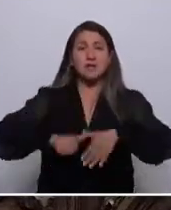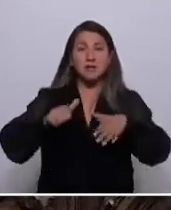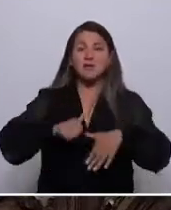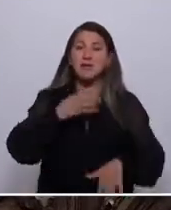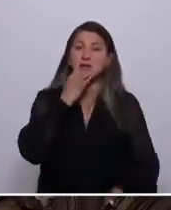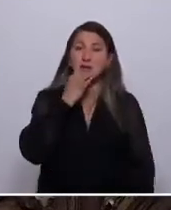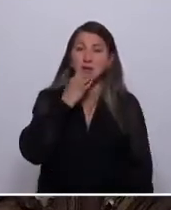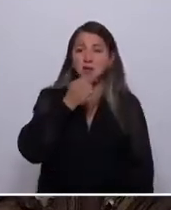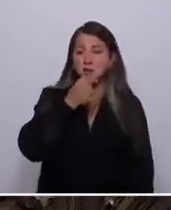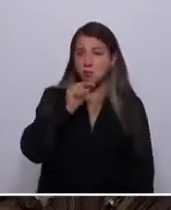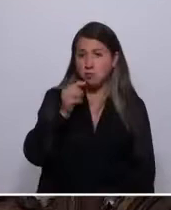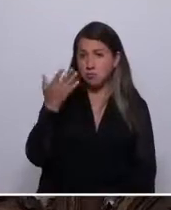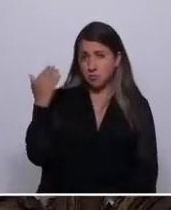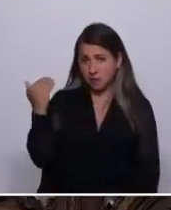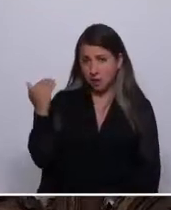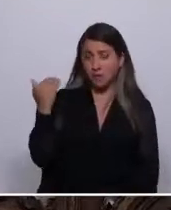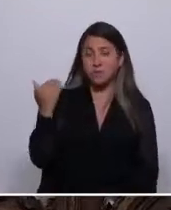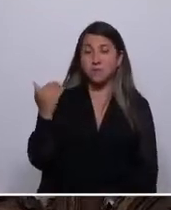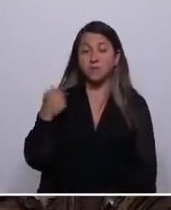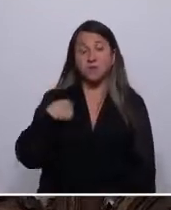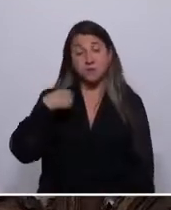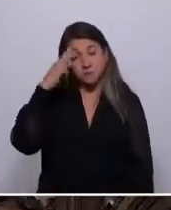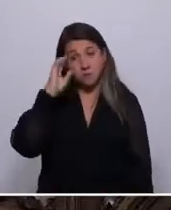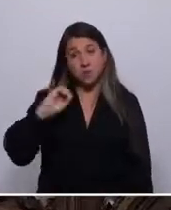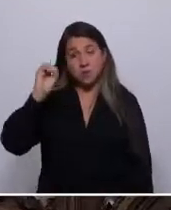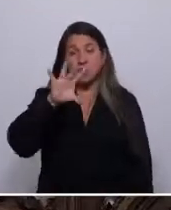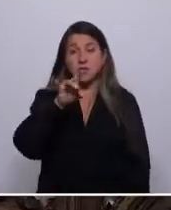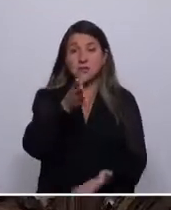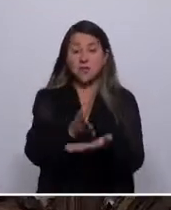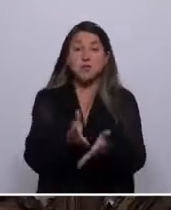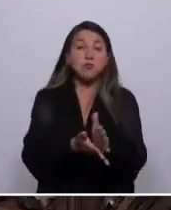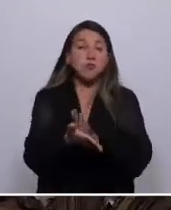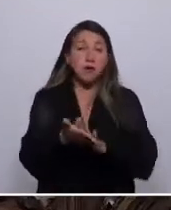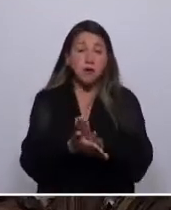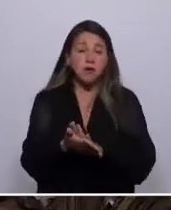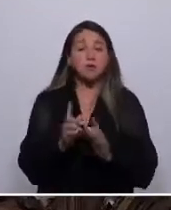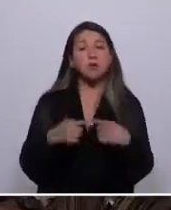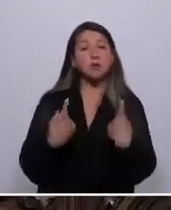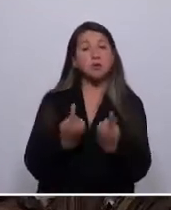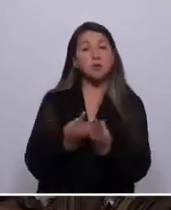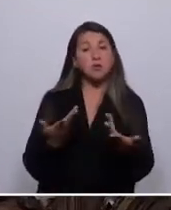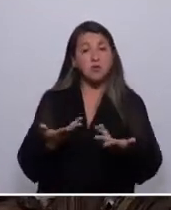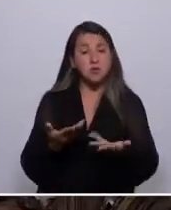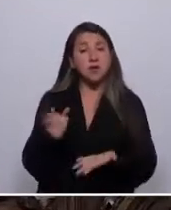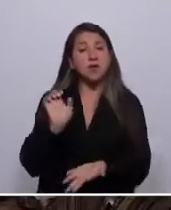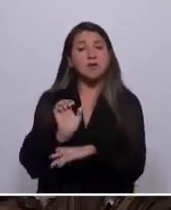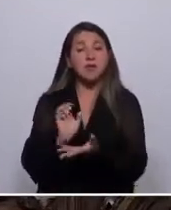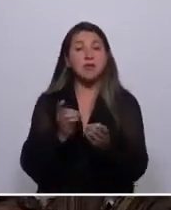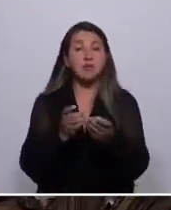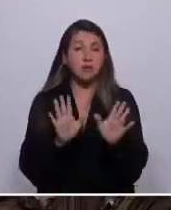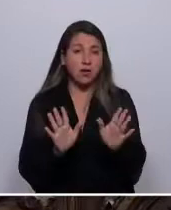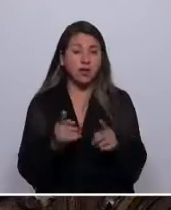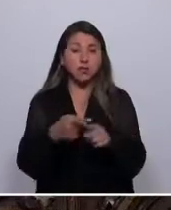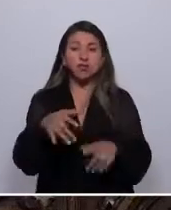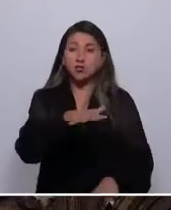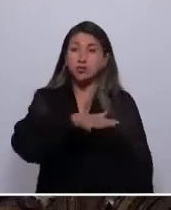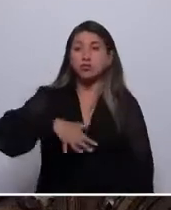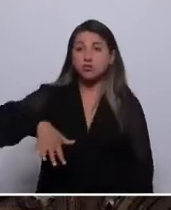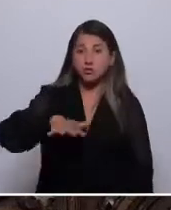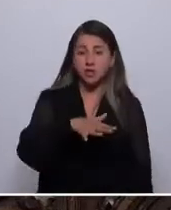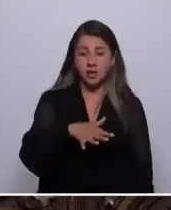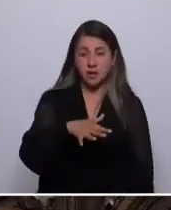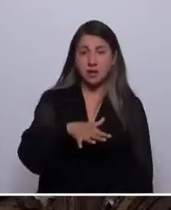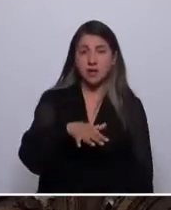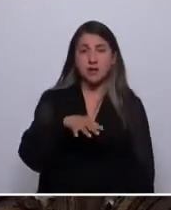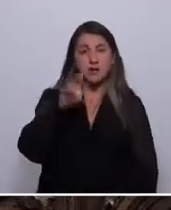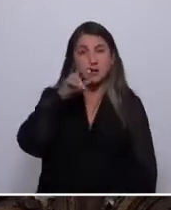recién pasado. A mi juicio decidió, por ejemplo, que el nuestro será un Estado democrático y social, cuya